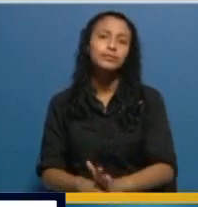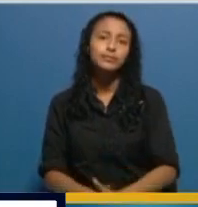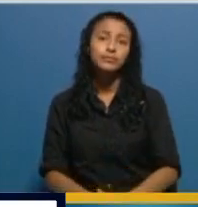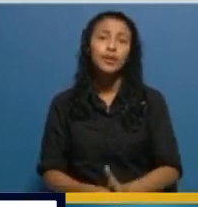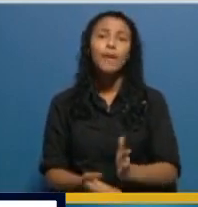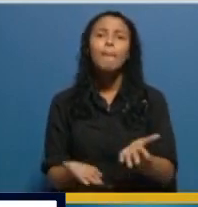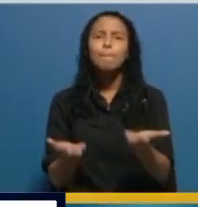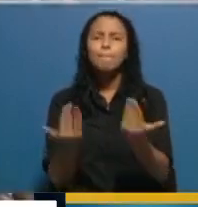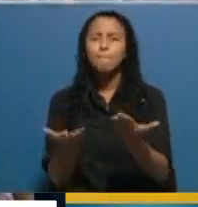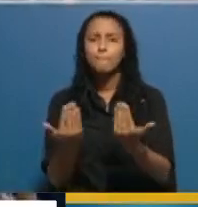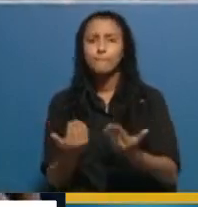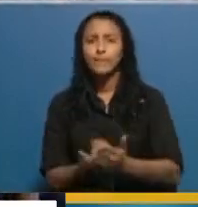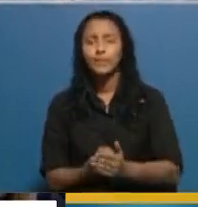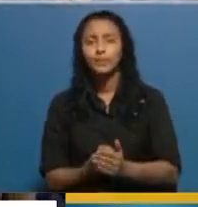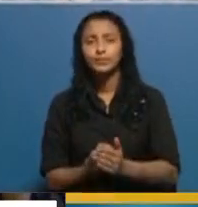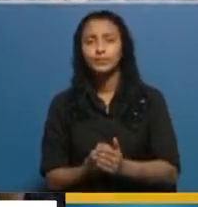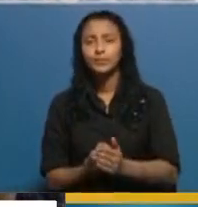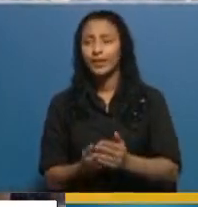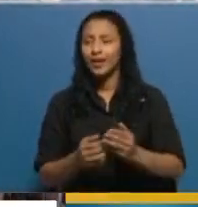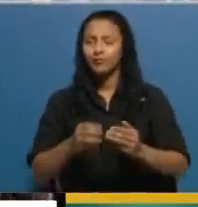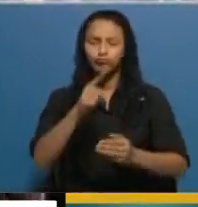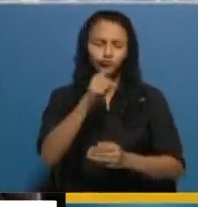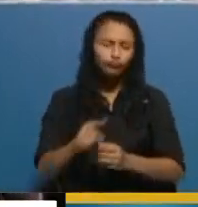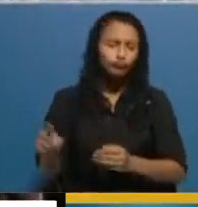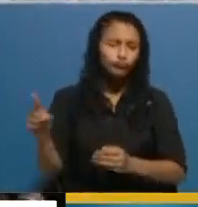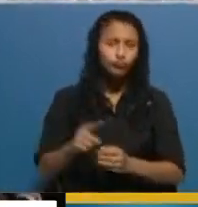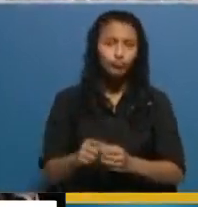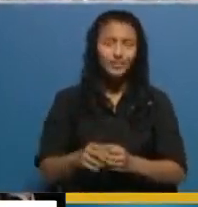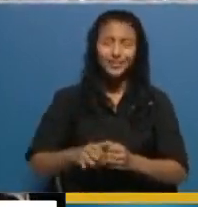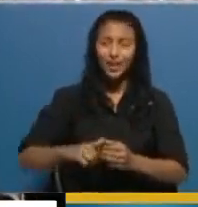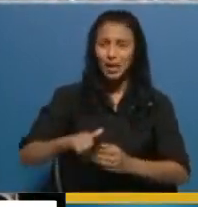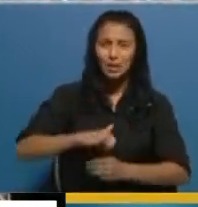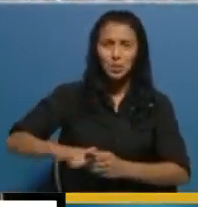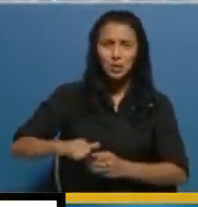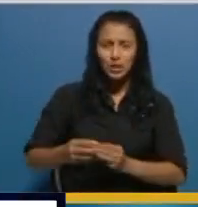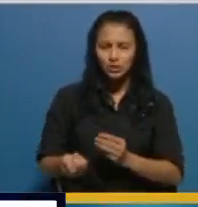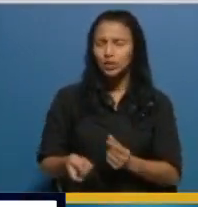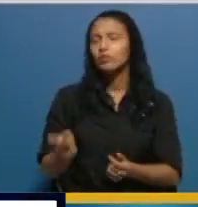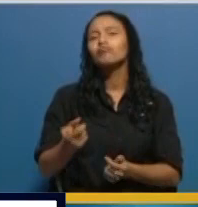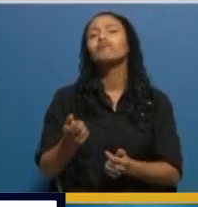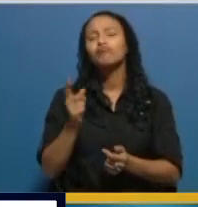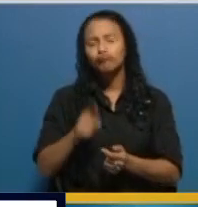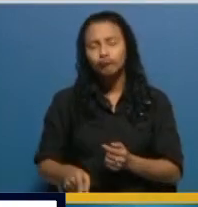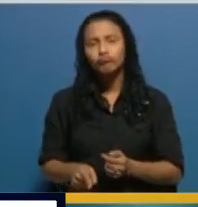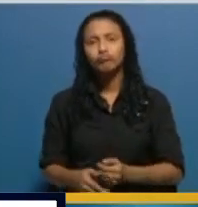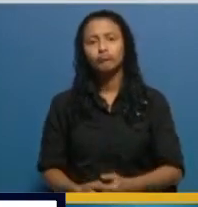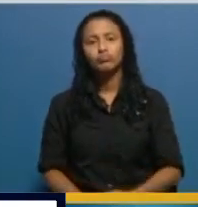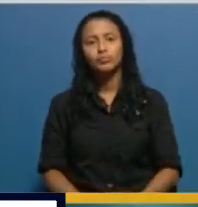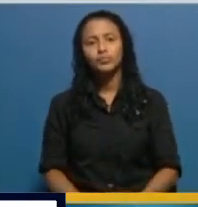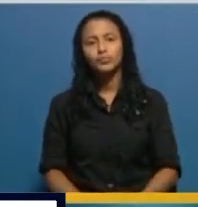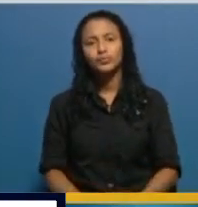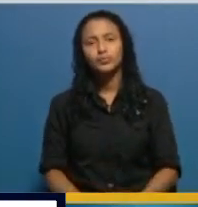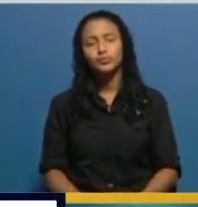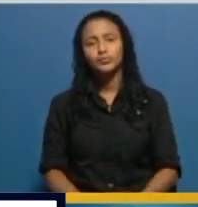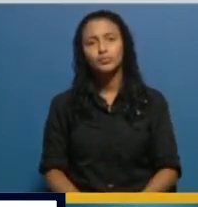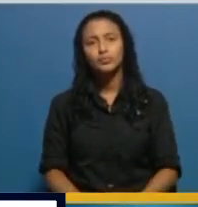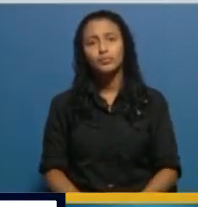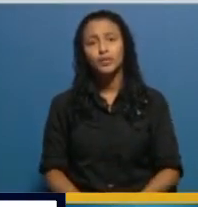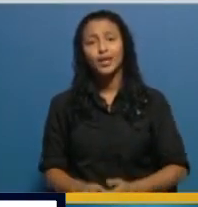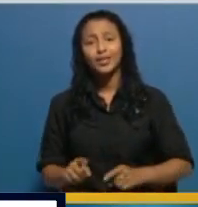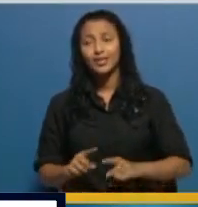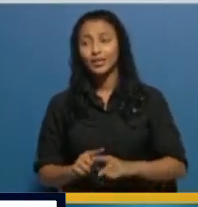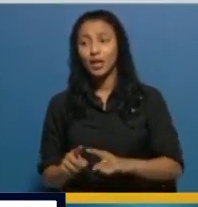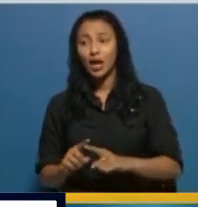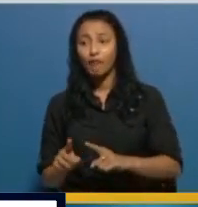vamos a acabar con la desigualdad social vamos a reconstruir un sistema educativo que haga la diferencia entre el ser